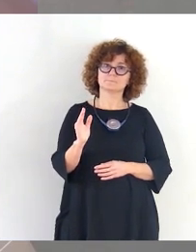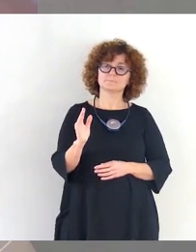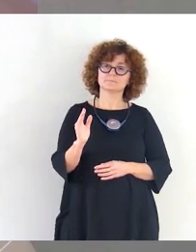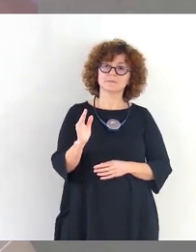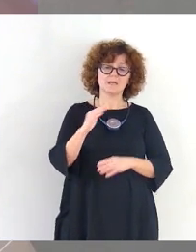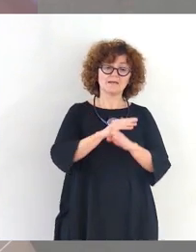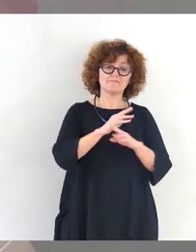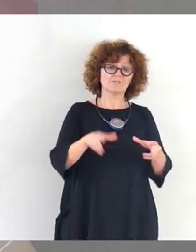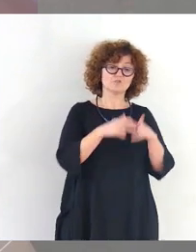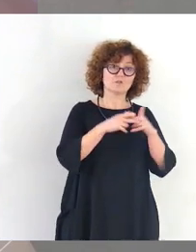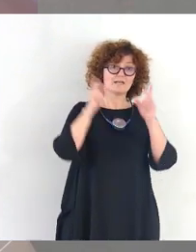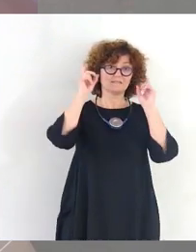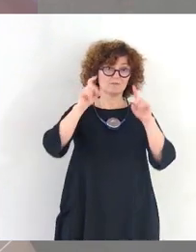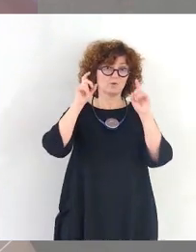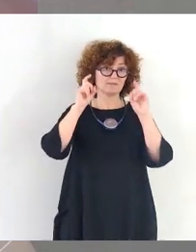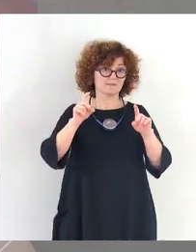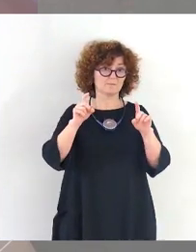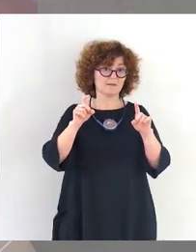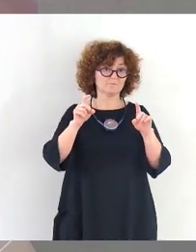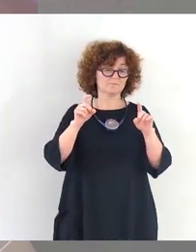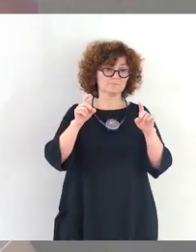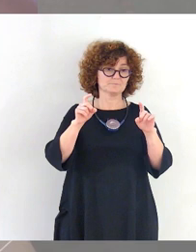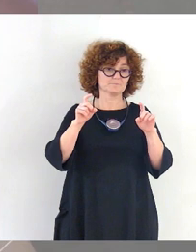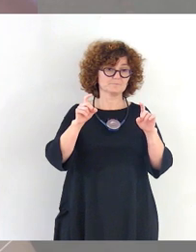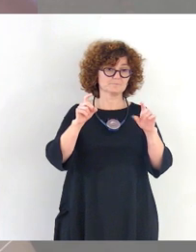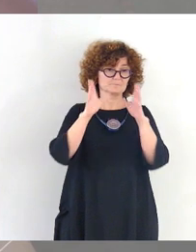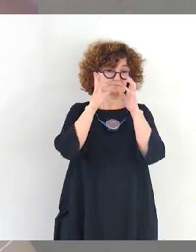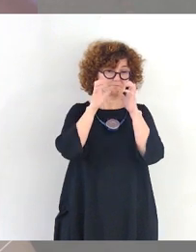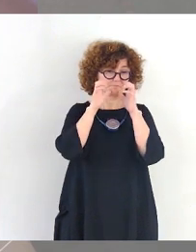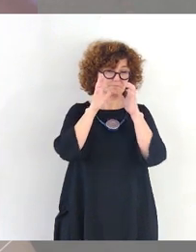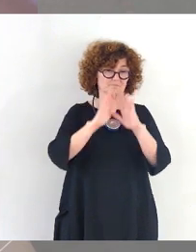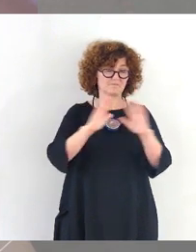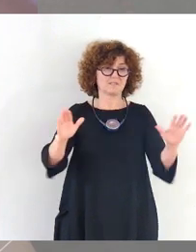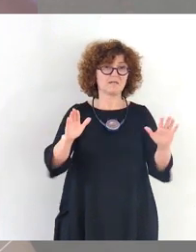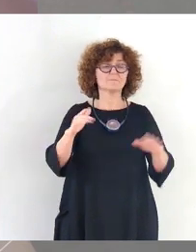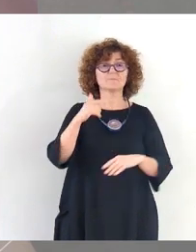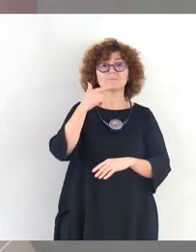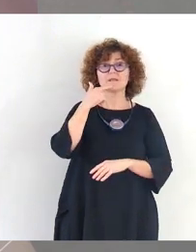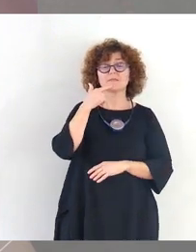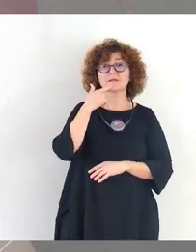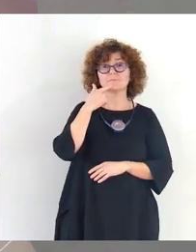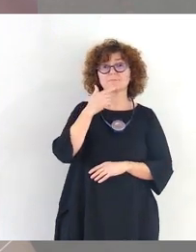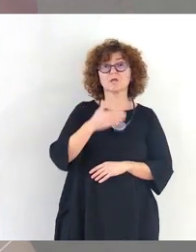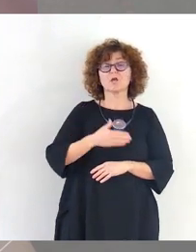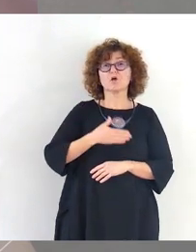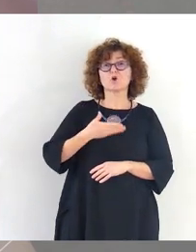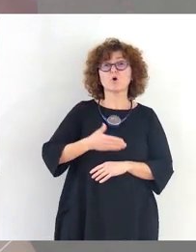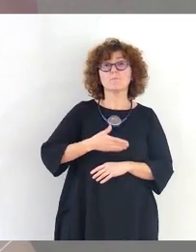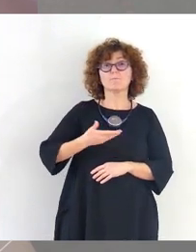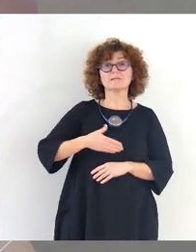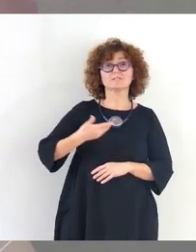educativa el que hayamos desprestigiado la compasión la compasión es un